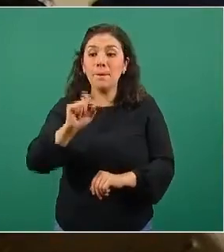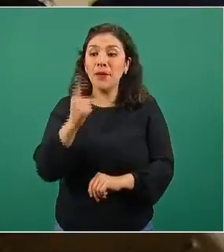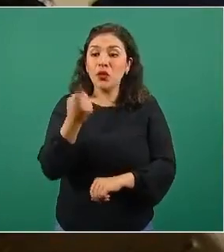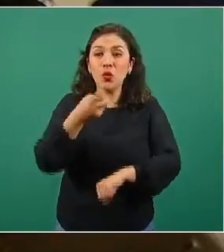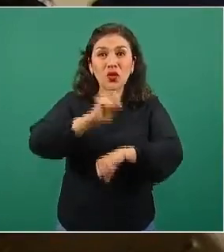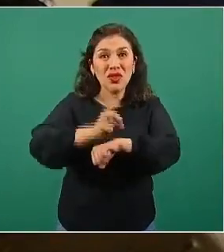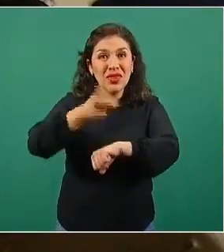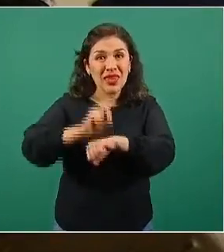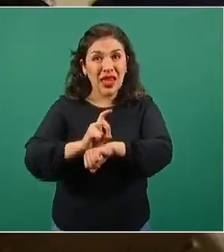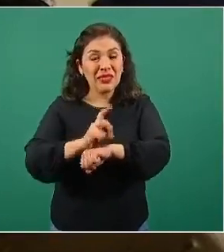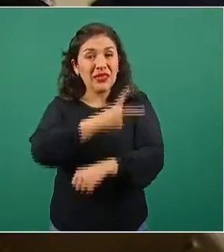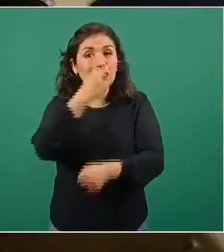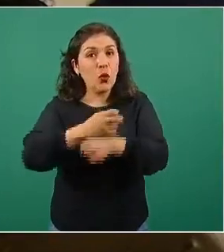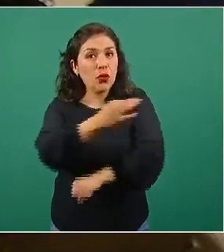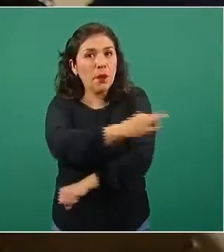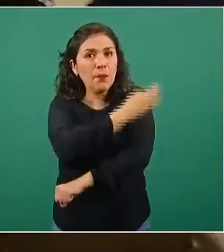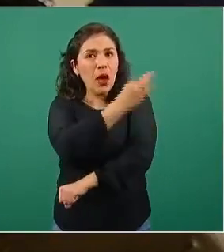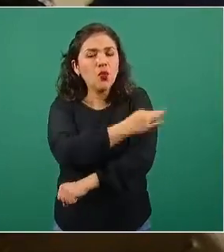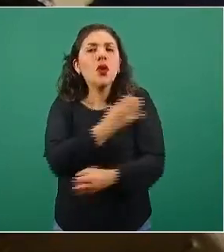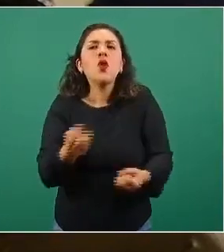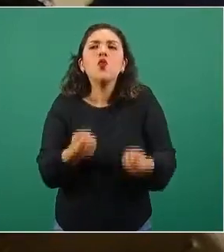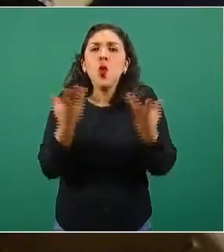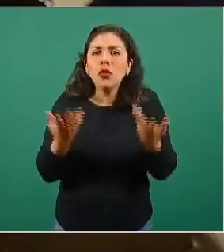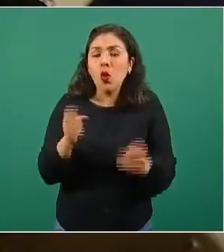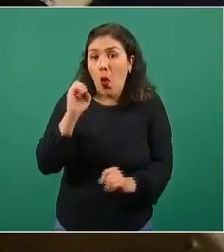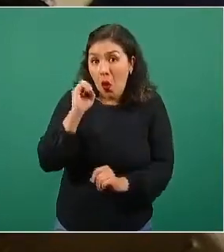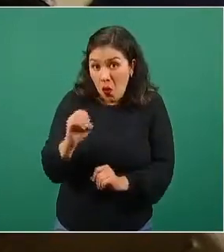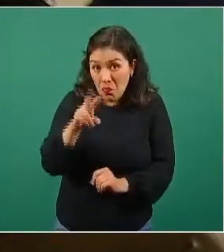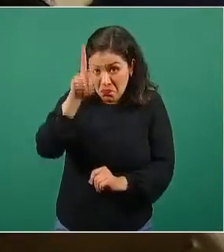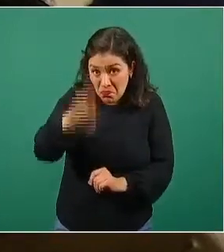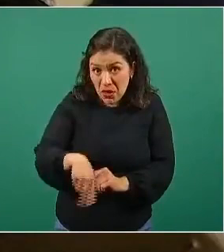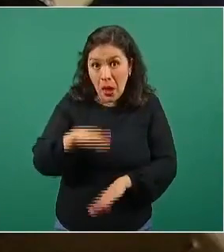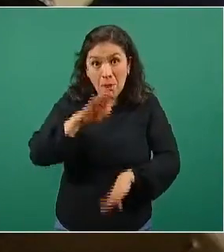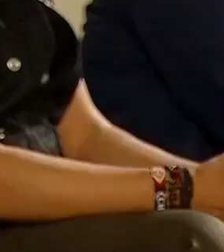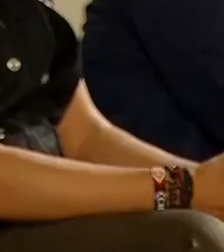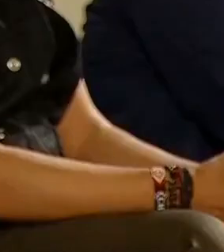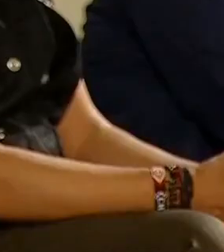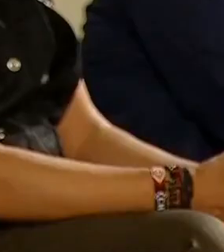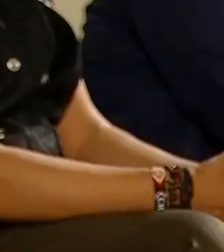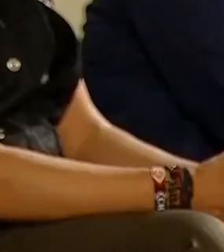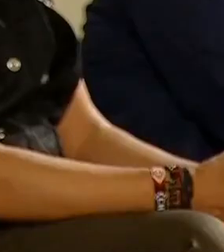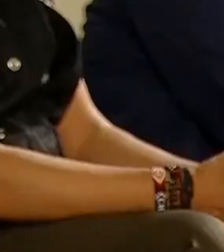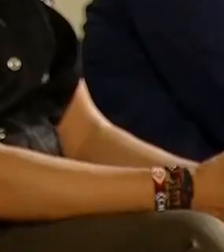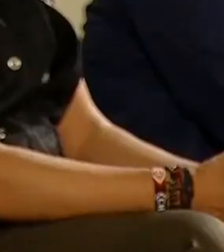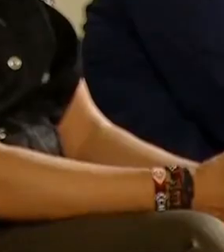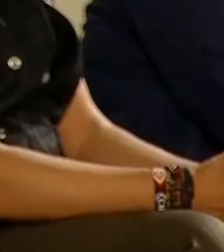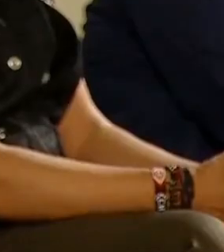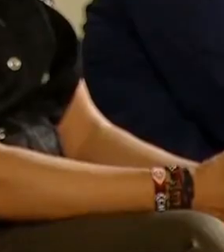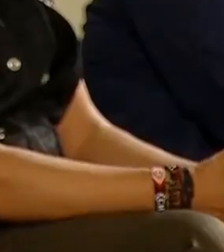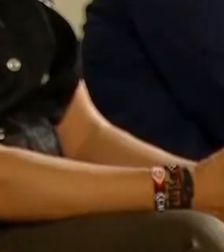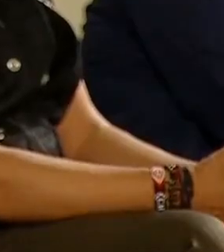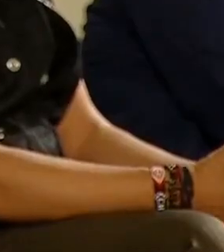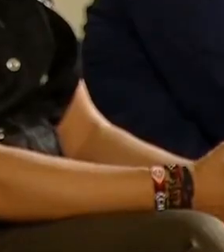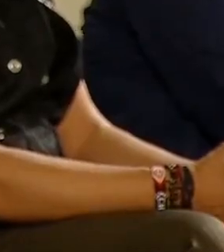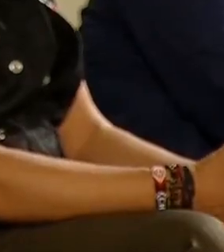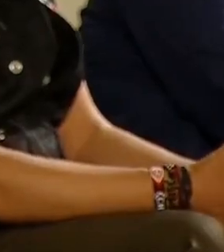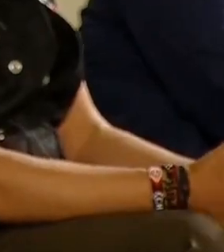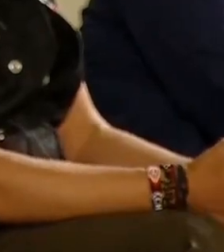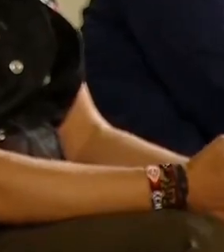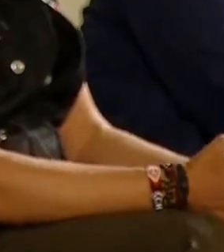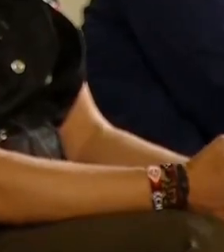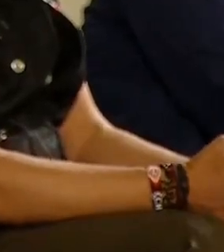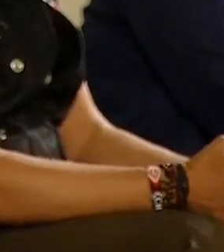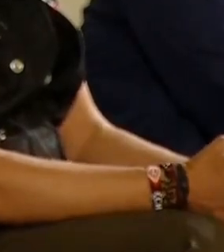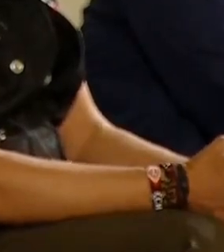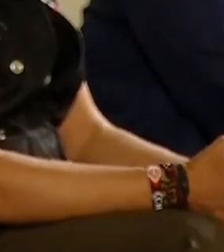días la segunda dosis? O si realmente se está extendiendo más el tiempo, porque no normalmente